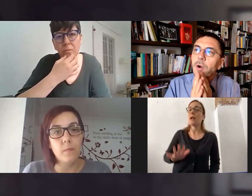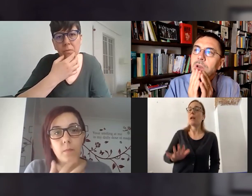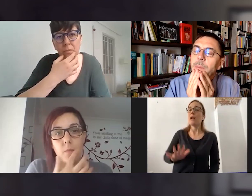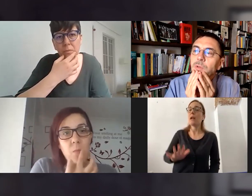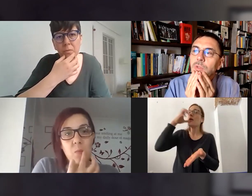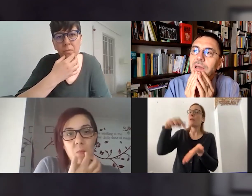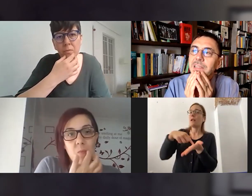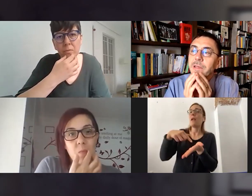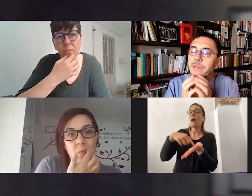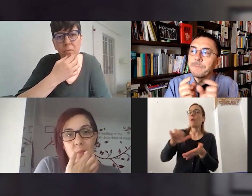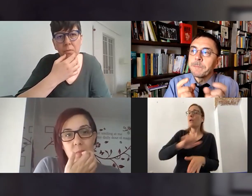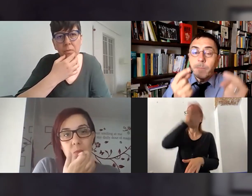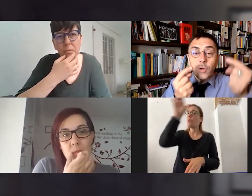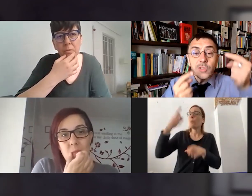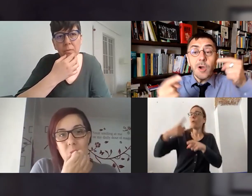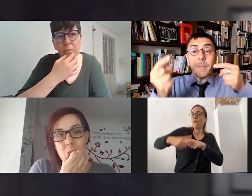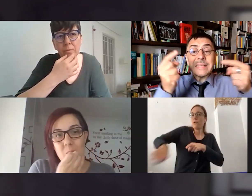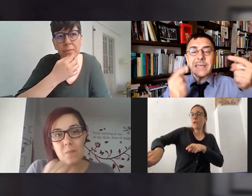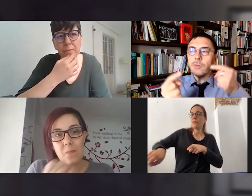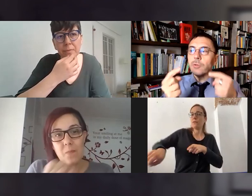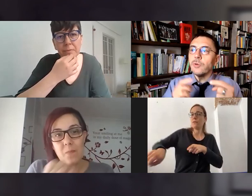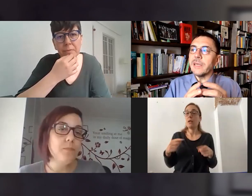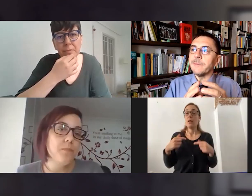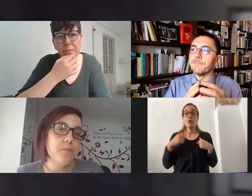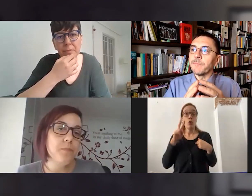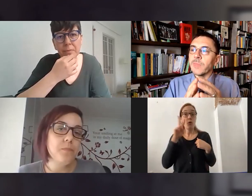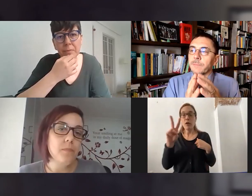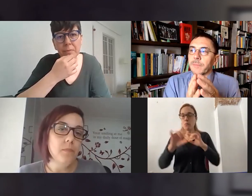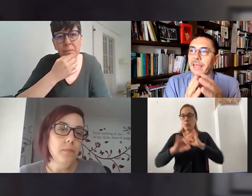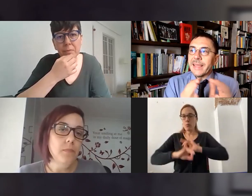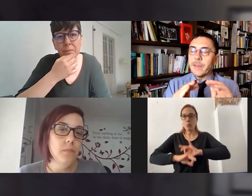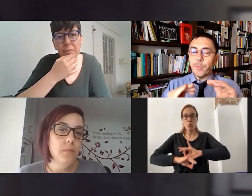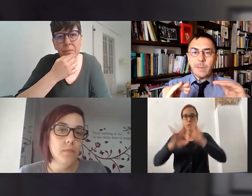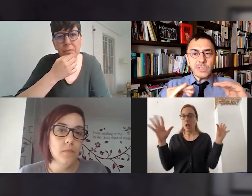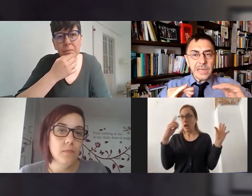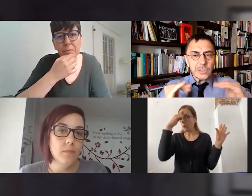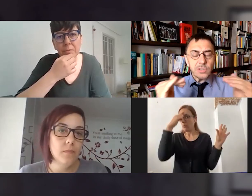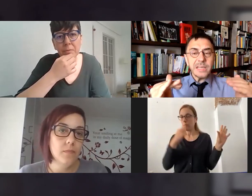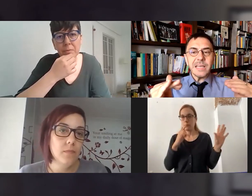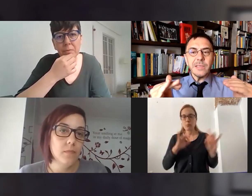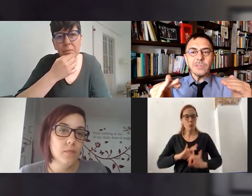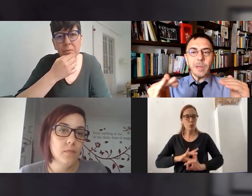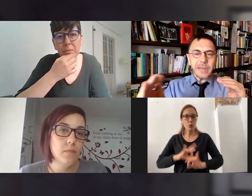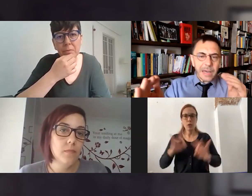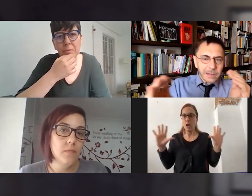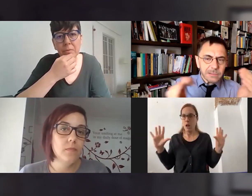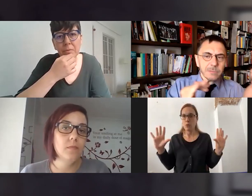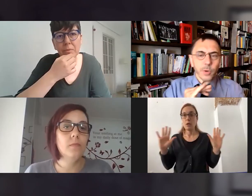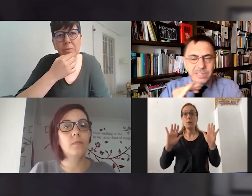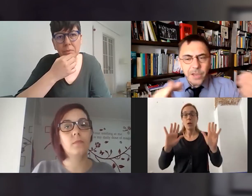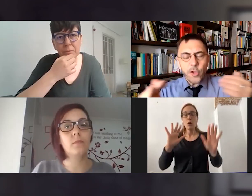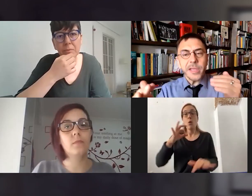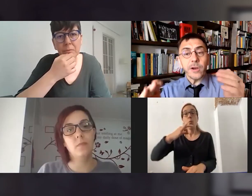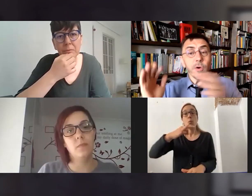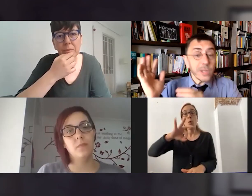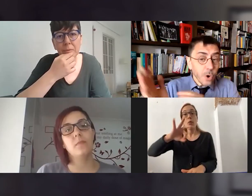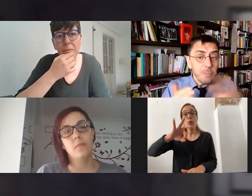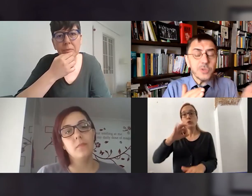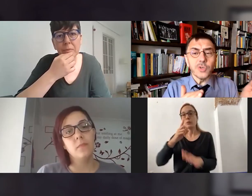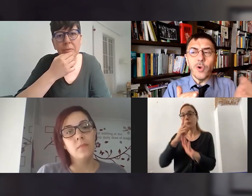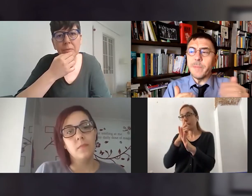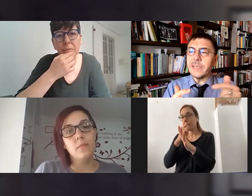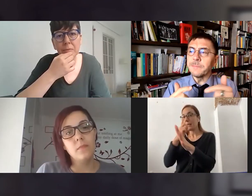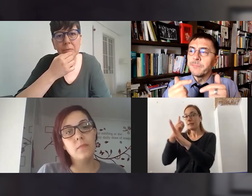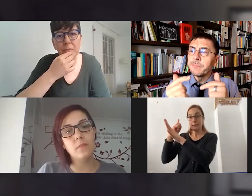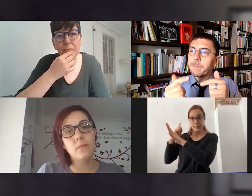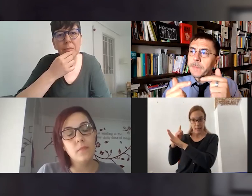lo veo con absoluta nitidez. Pero sigo pensando, ¿no?, en que Podemos en estos 6 años, también por ensayo y error y con